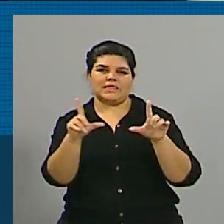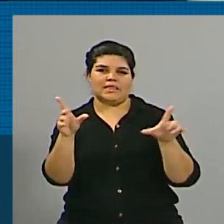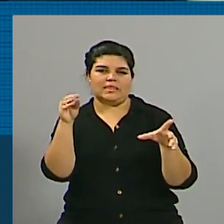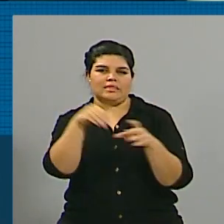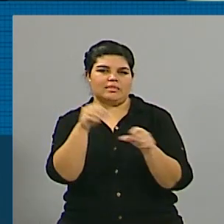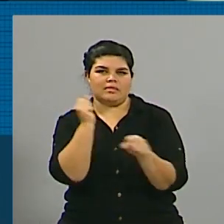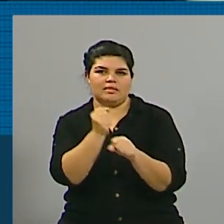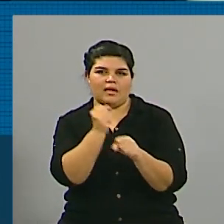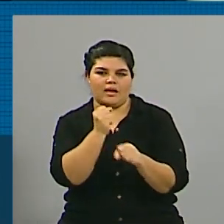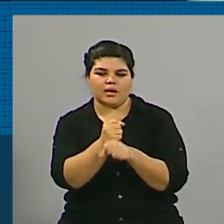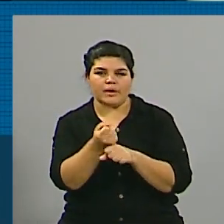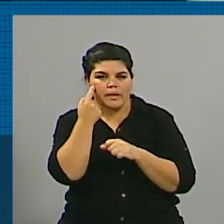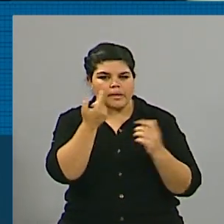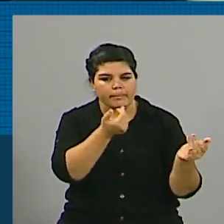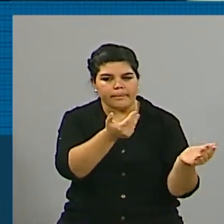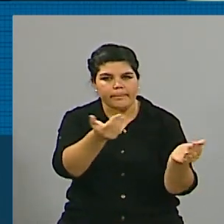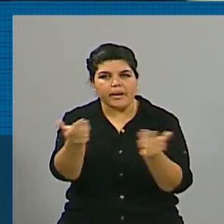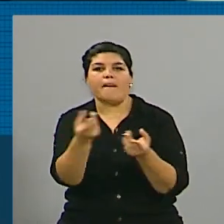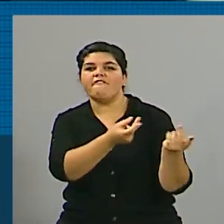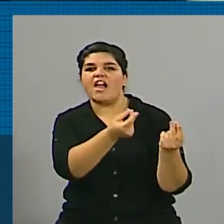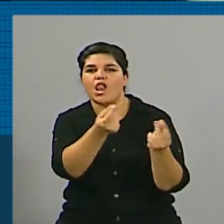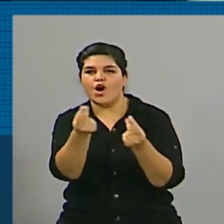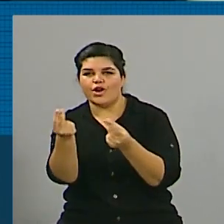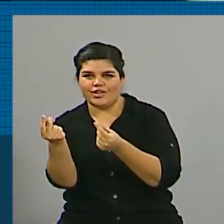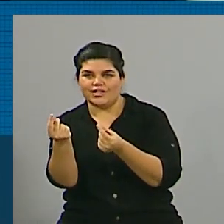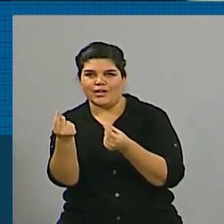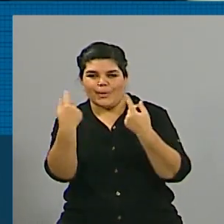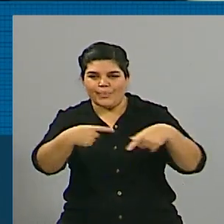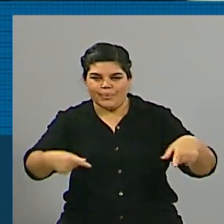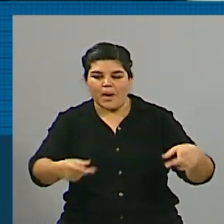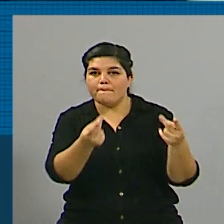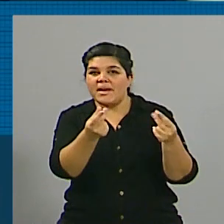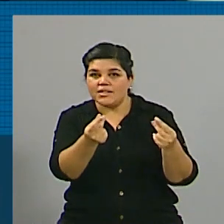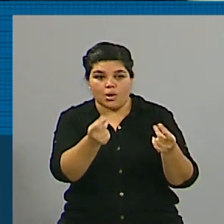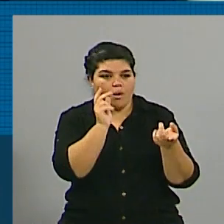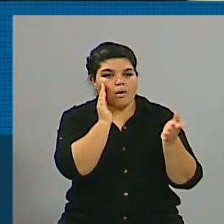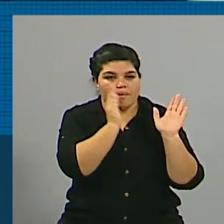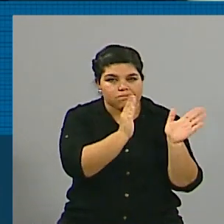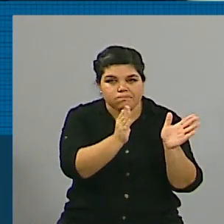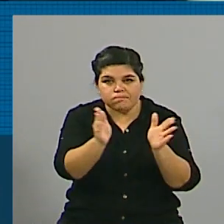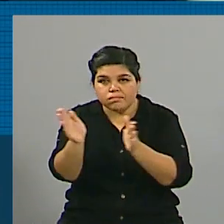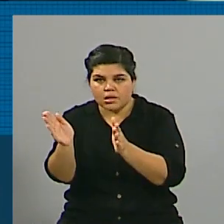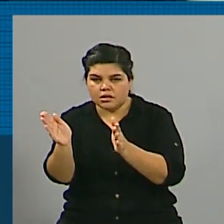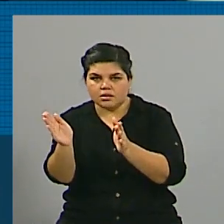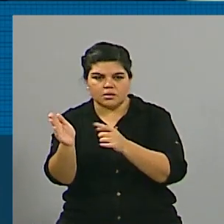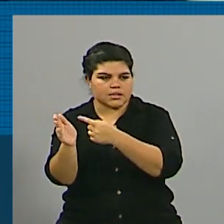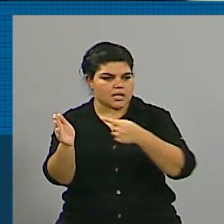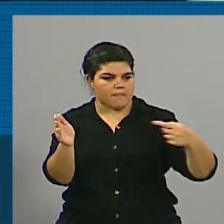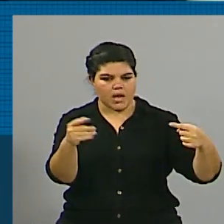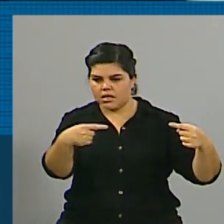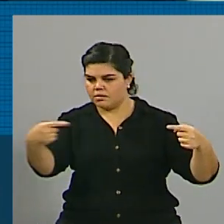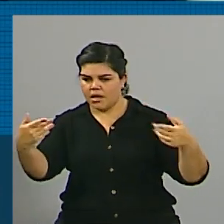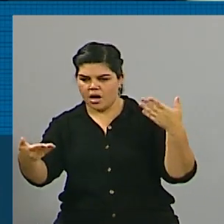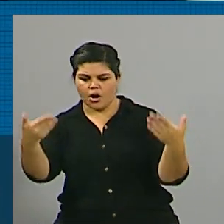seguimiento por ahí de ciertos precios de los productos. Y a veces las variaciones son escandalosas de una semana a la otra. ¿Quién gana